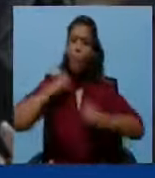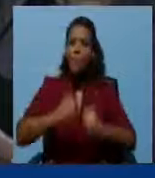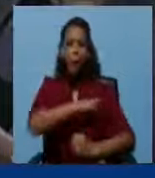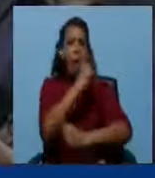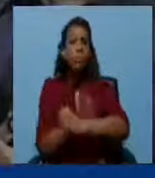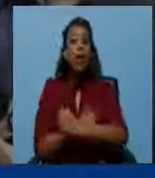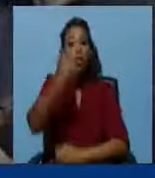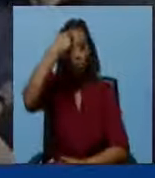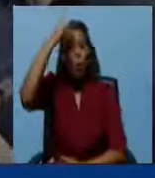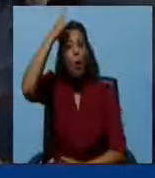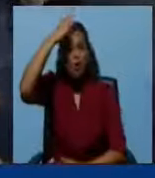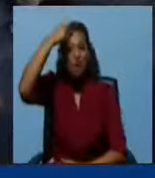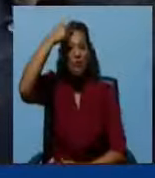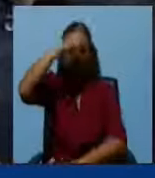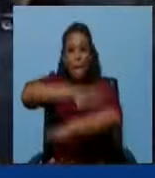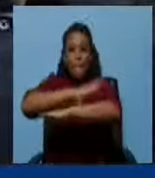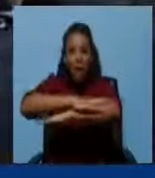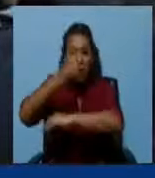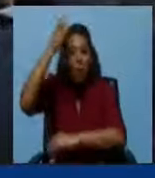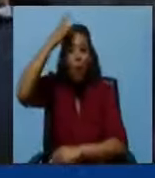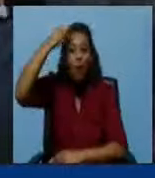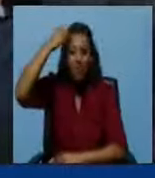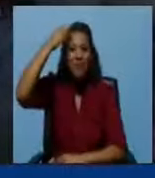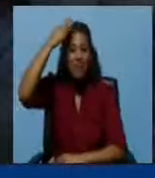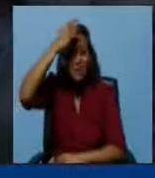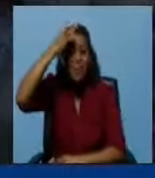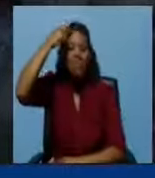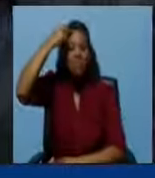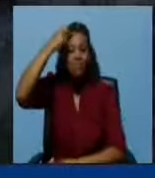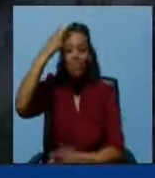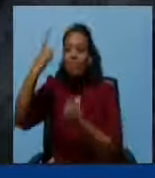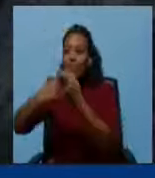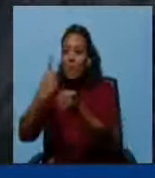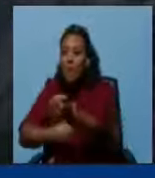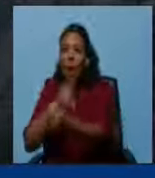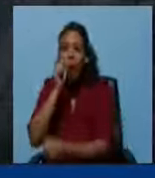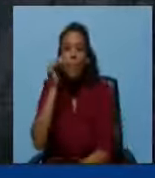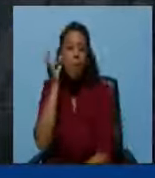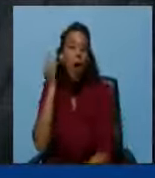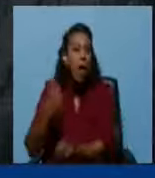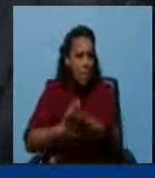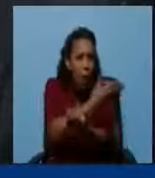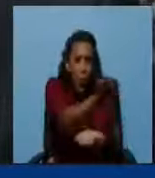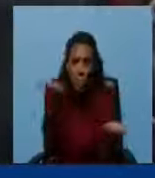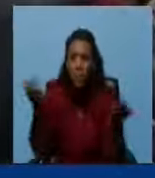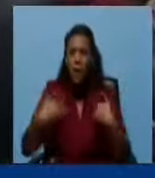Tengo conciencia plena, hermanos y hermanas.